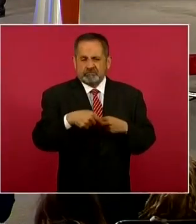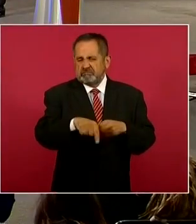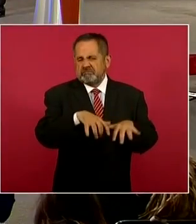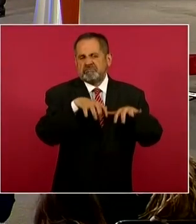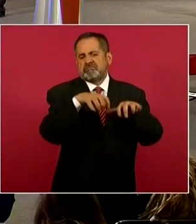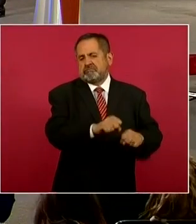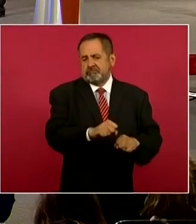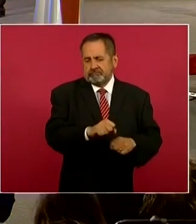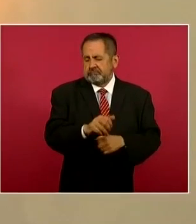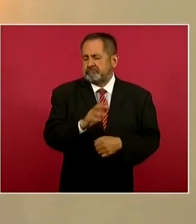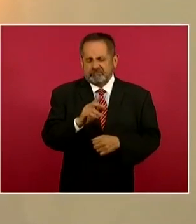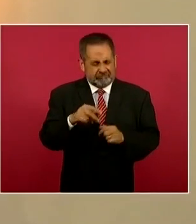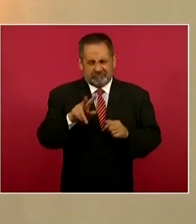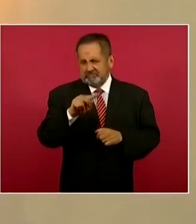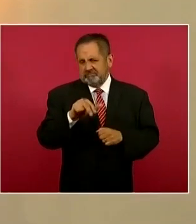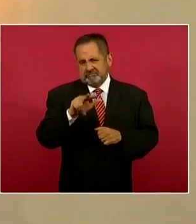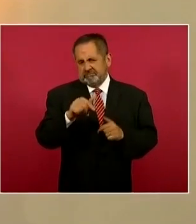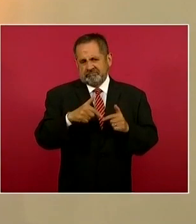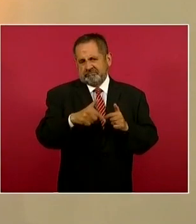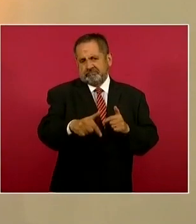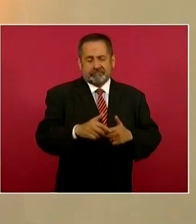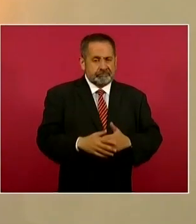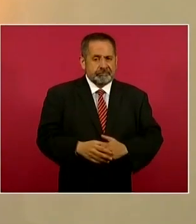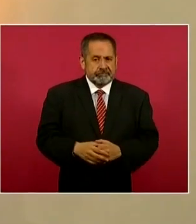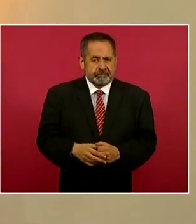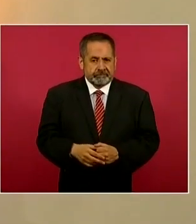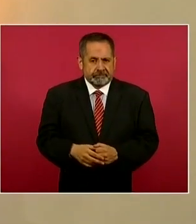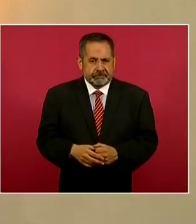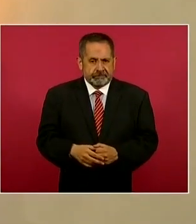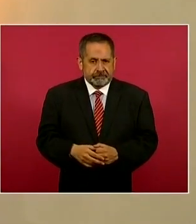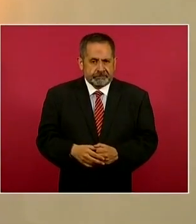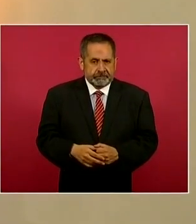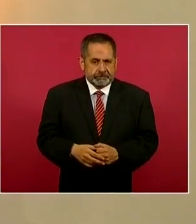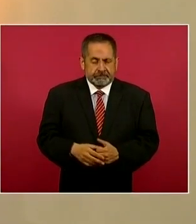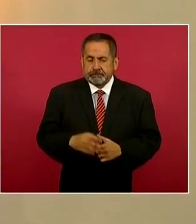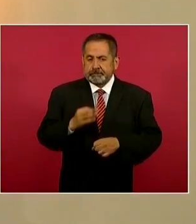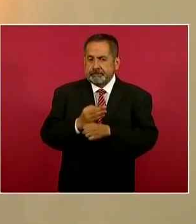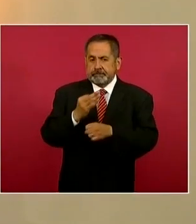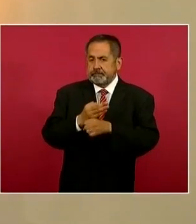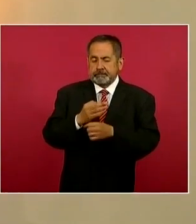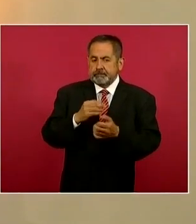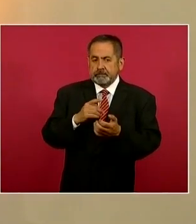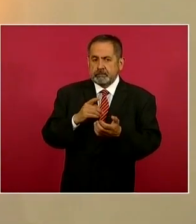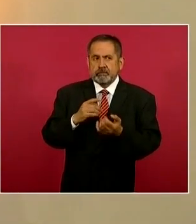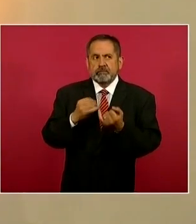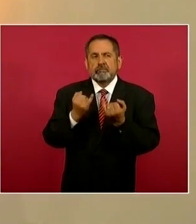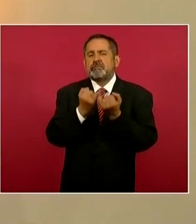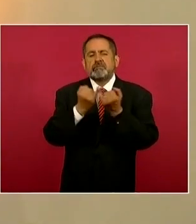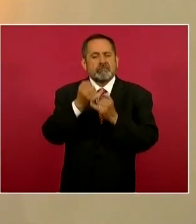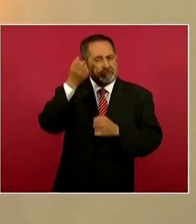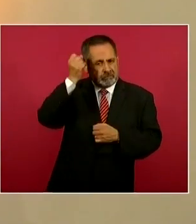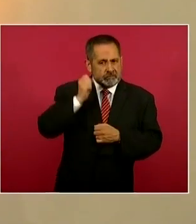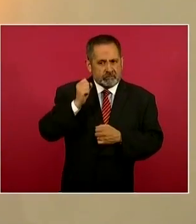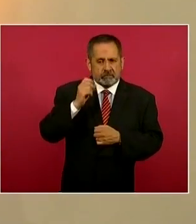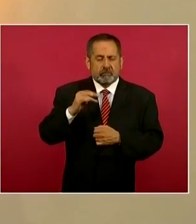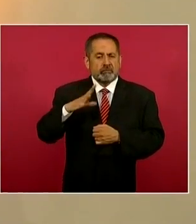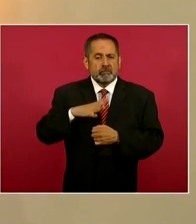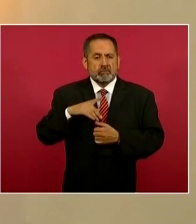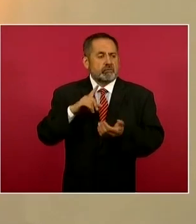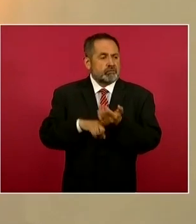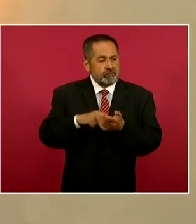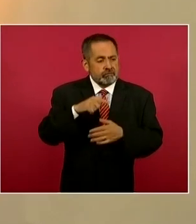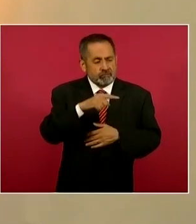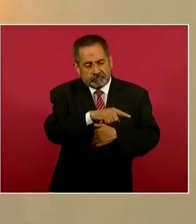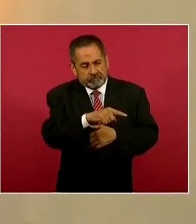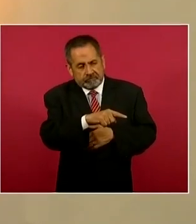y decirles también que no hay ningún elemento al igual que en el caso de sinaloa que presuma una asociación